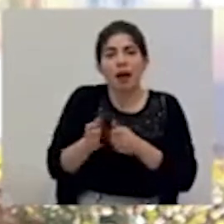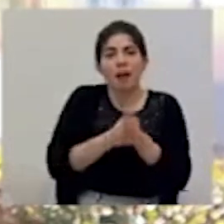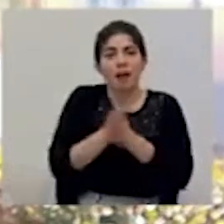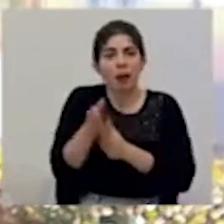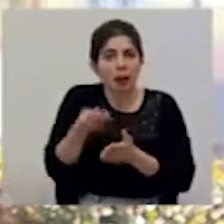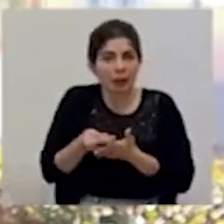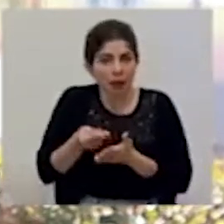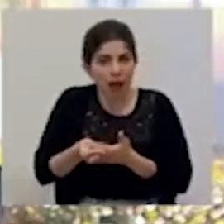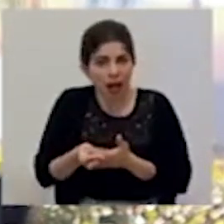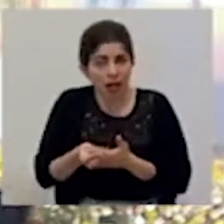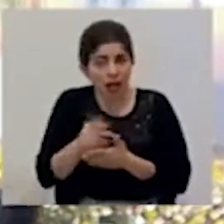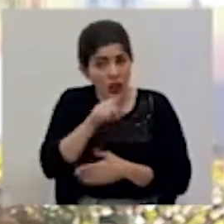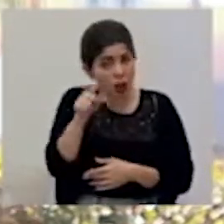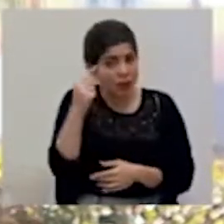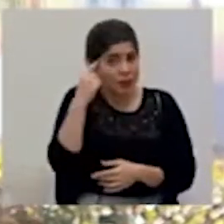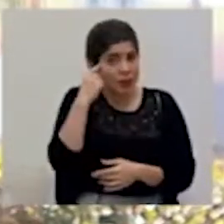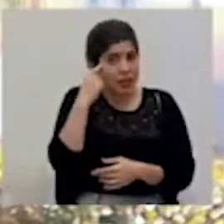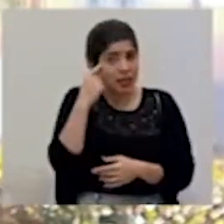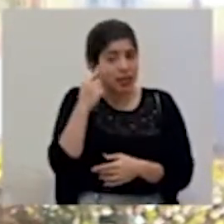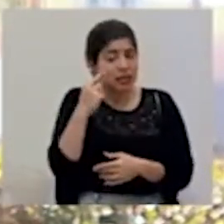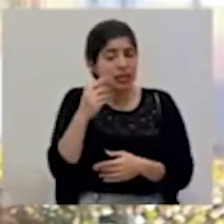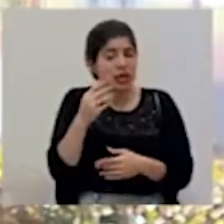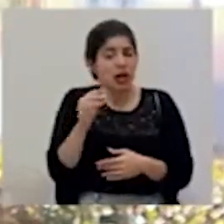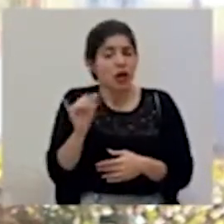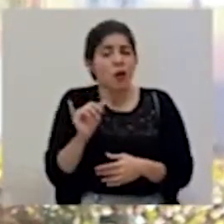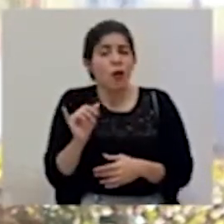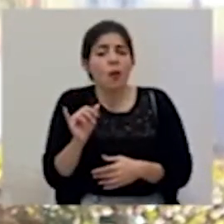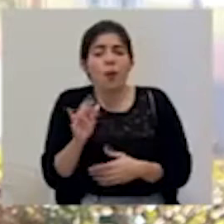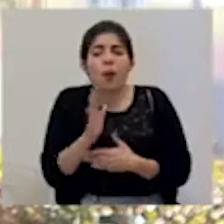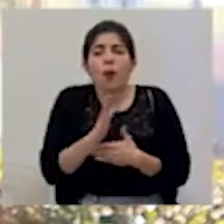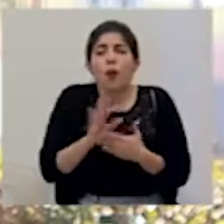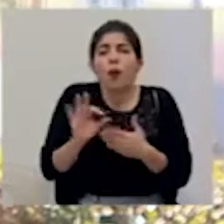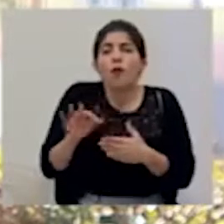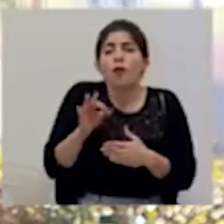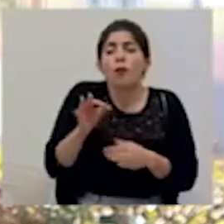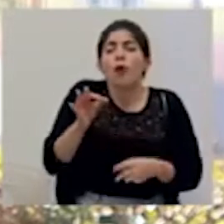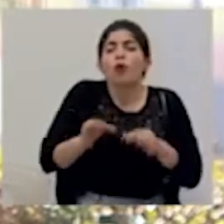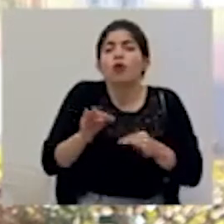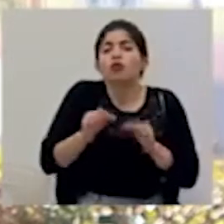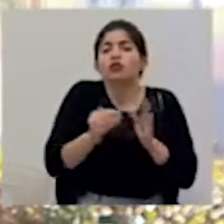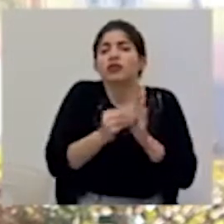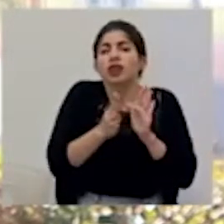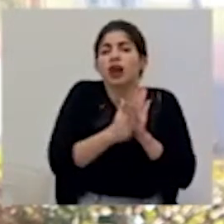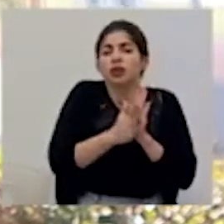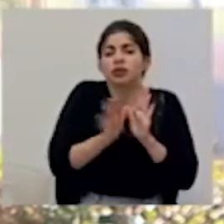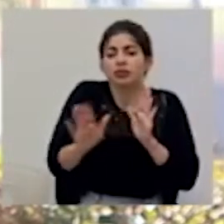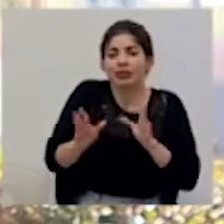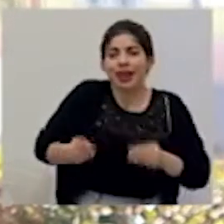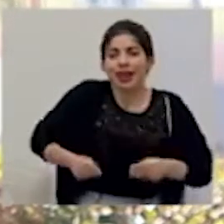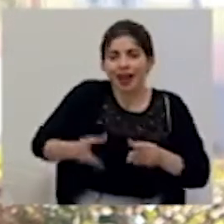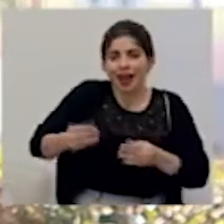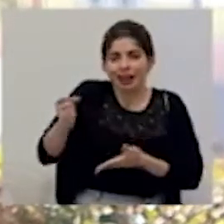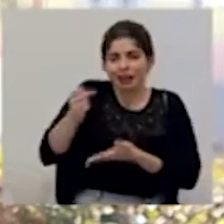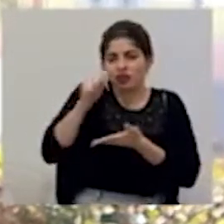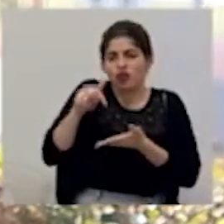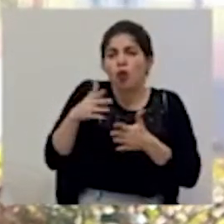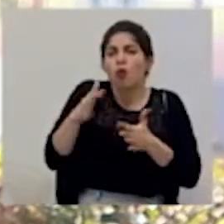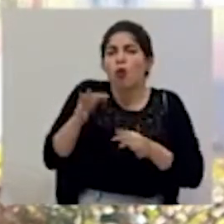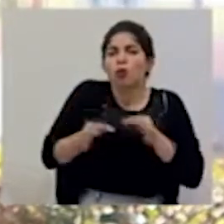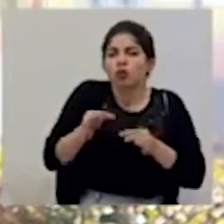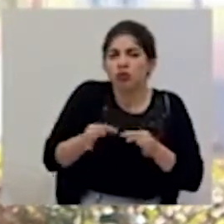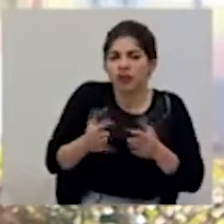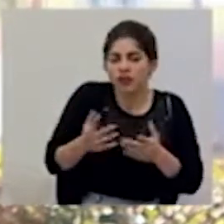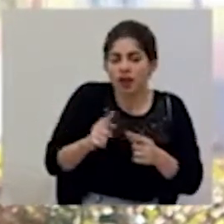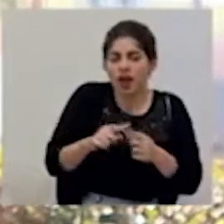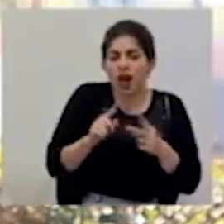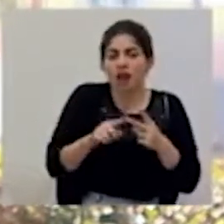dineros. Se está pensando en una forma también, digamos, de justificación de esos gastos, en una manera